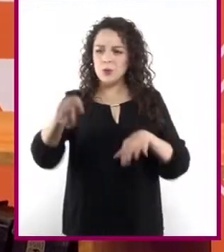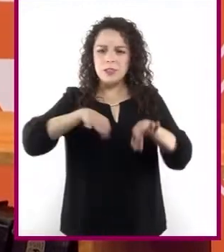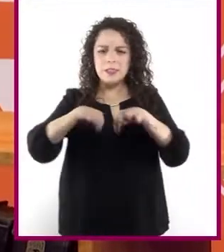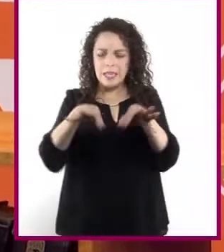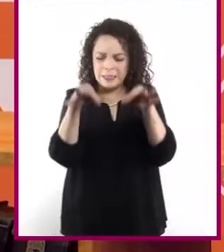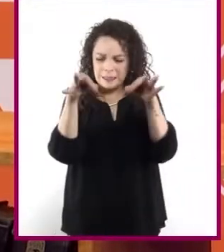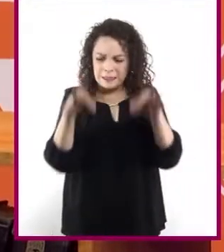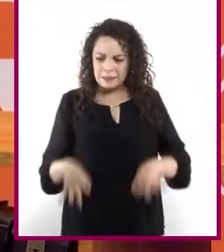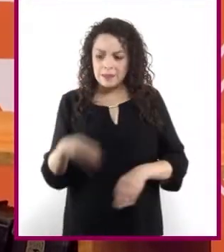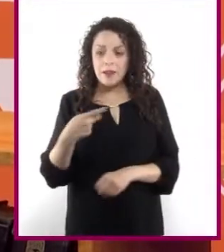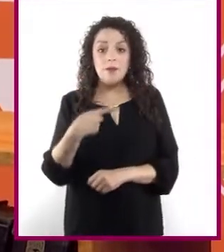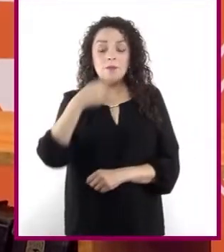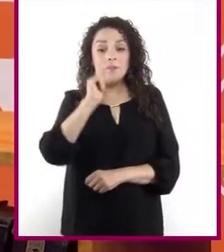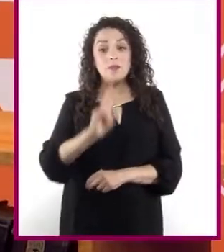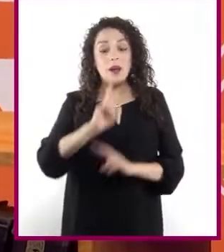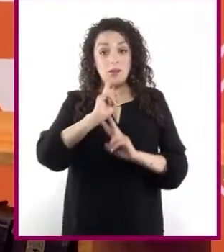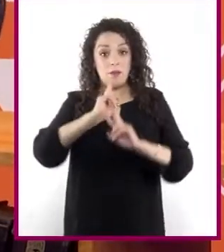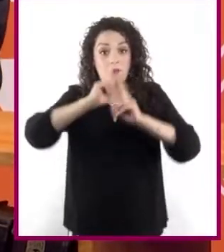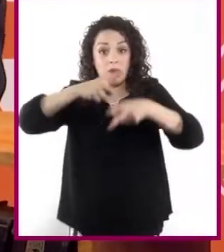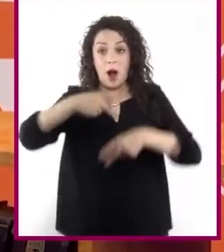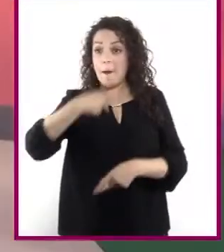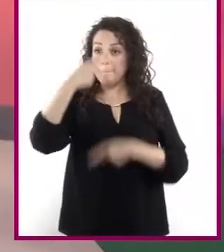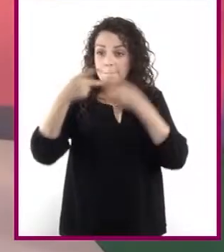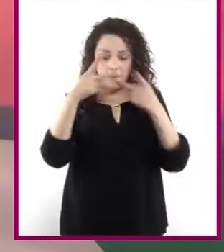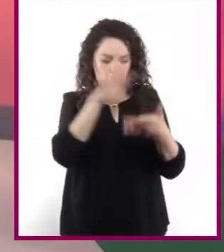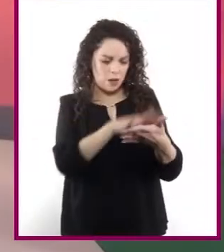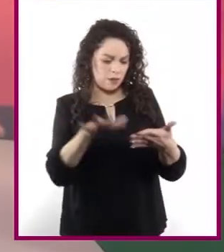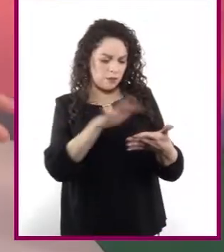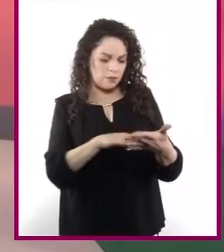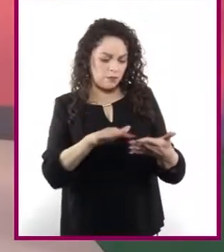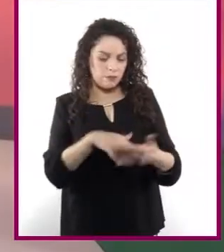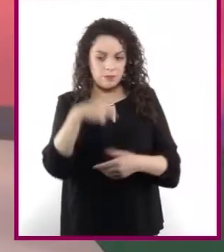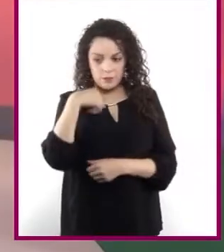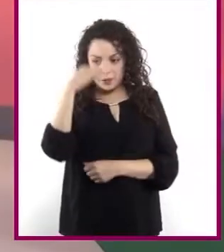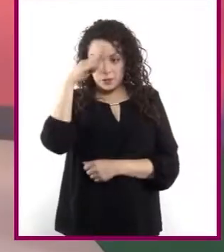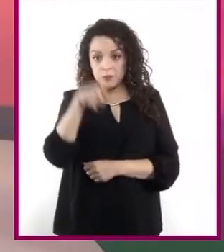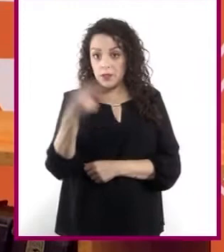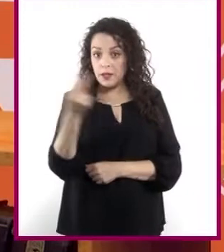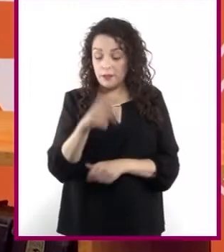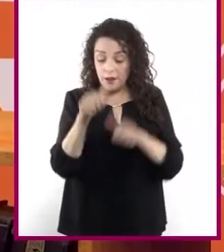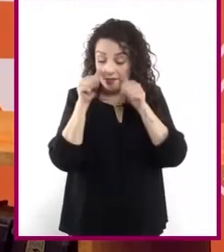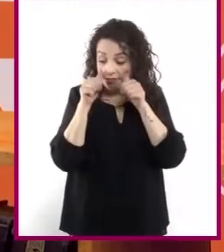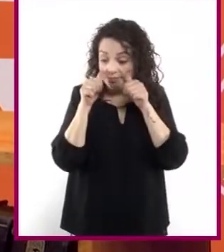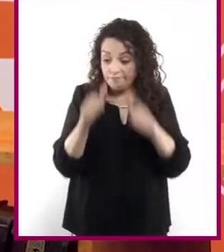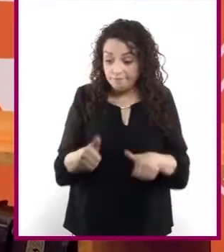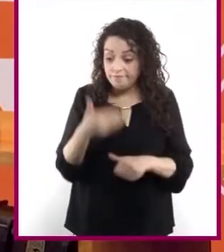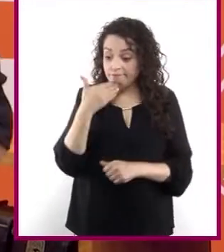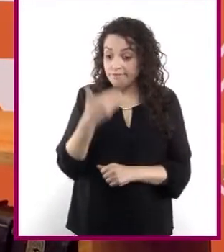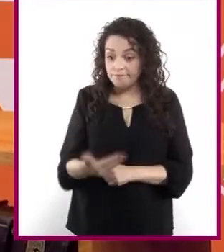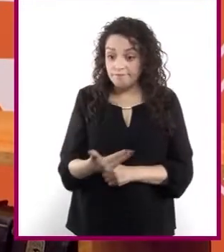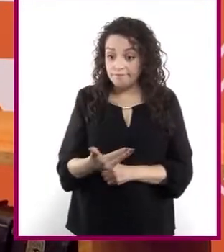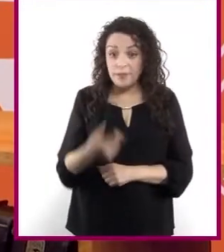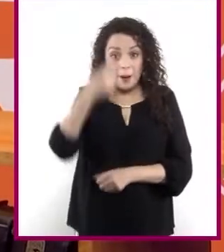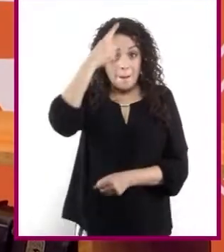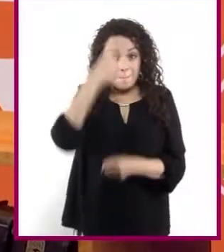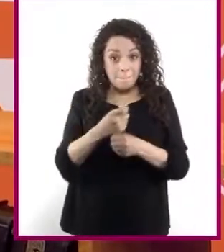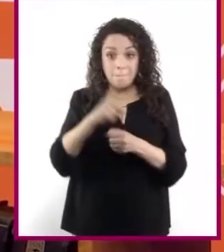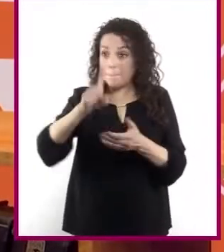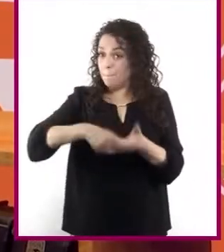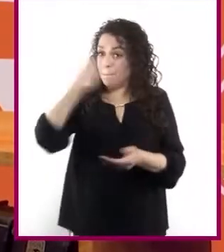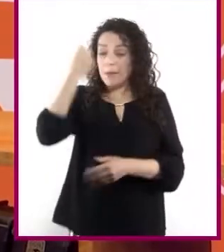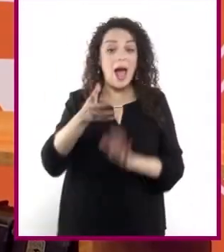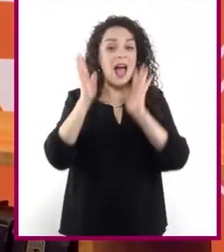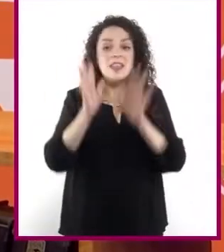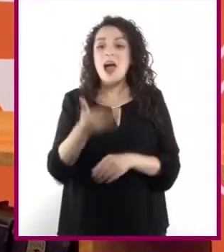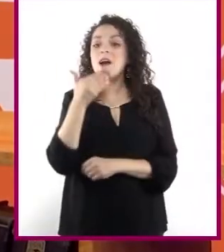pero al leerlo en voz alta, pensé que requería trabajo y dedicación. Y no puede quedar bien a la primera, pues se